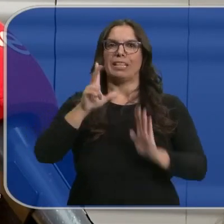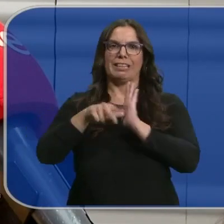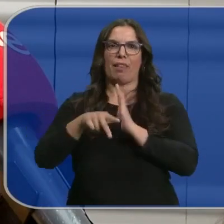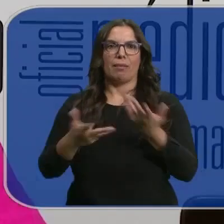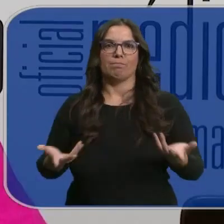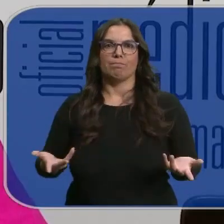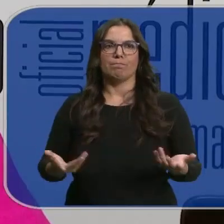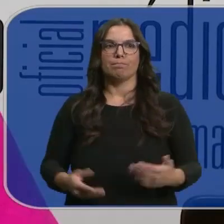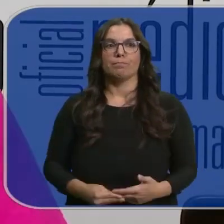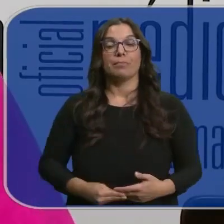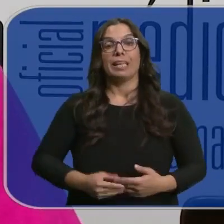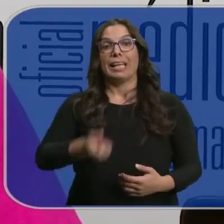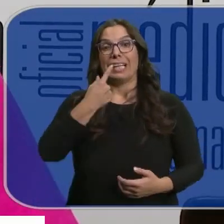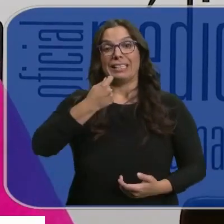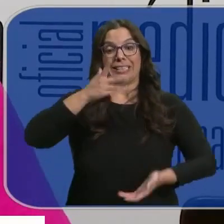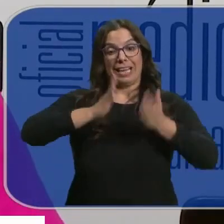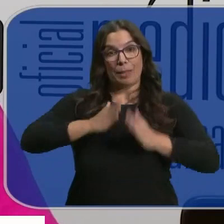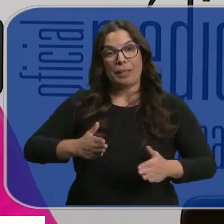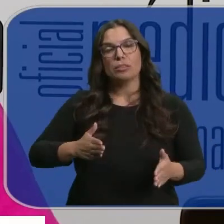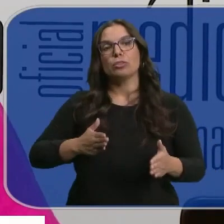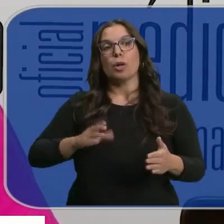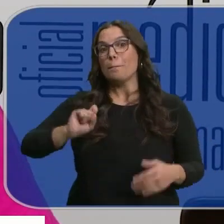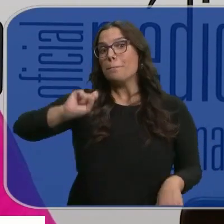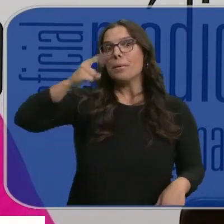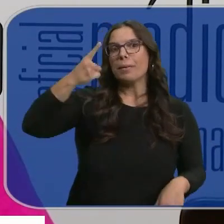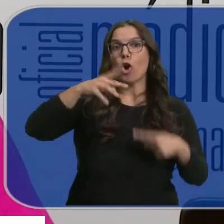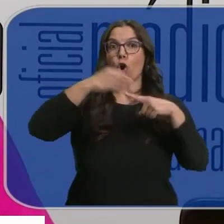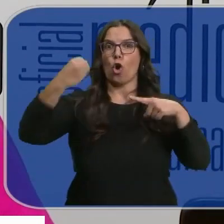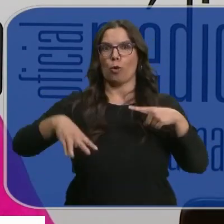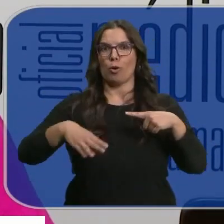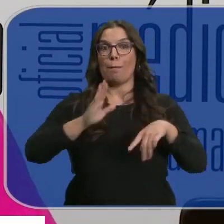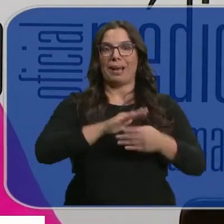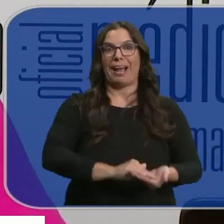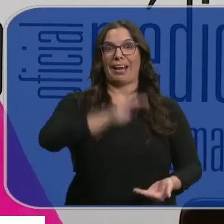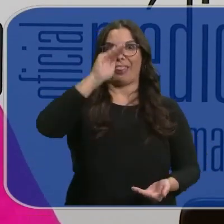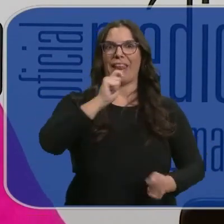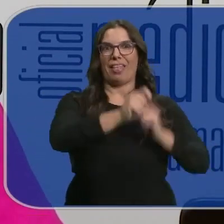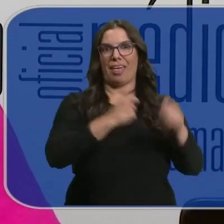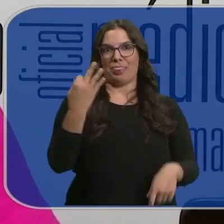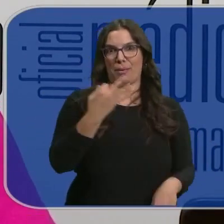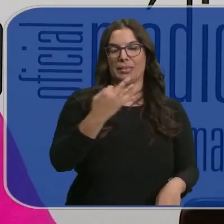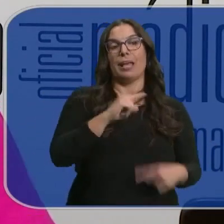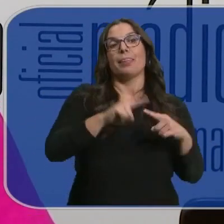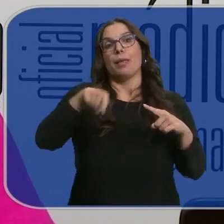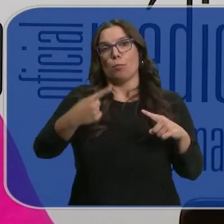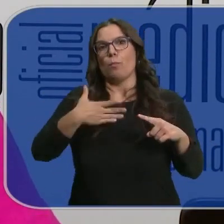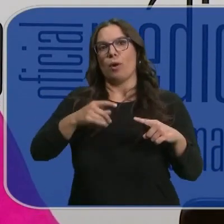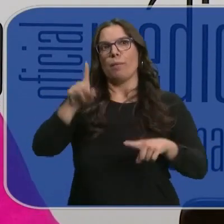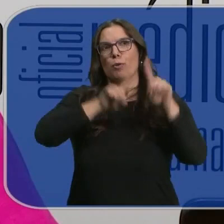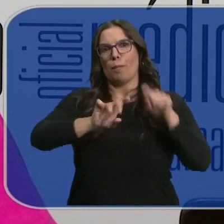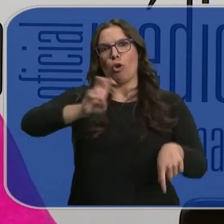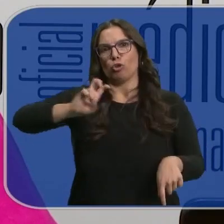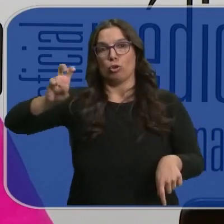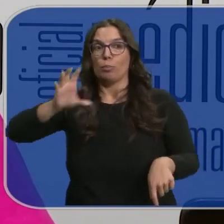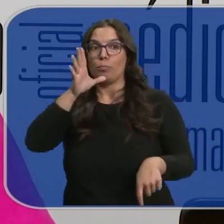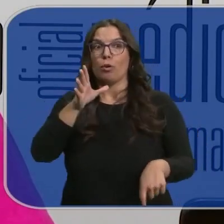detectado tarde. El tratamiento es en realidad, el primero de todos es la hormona del crecimiento. Luego ya puede haber complicaciones porque es